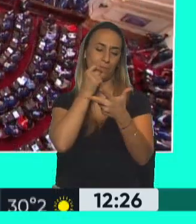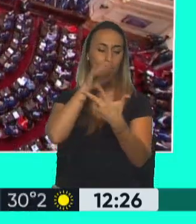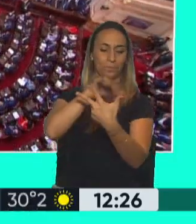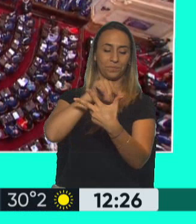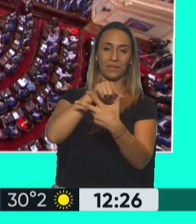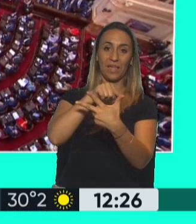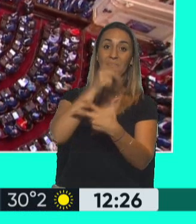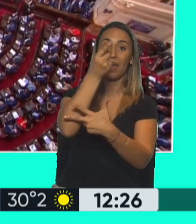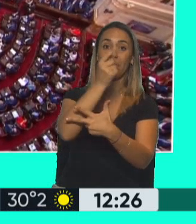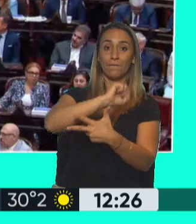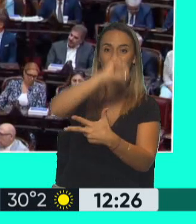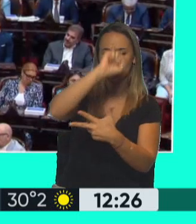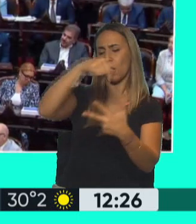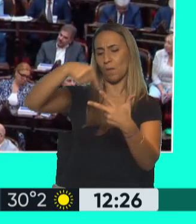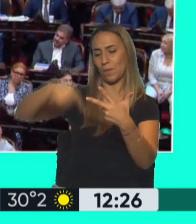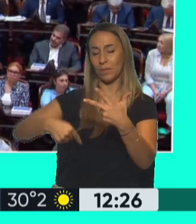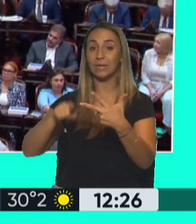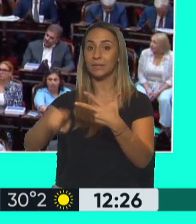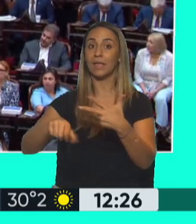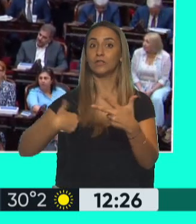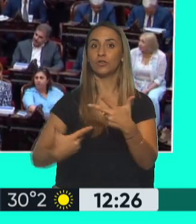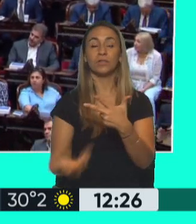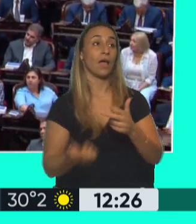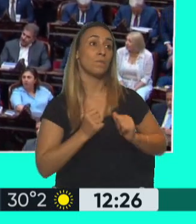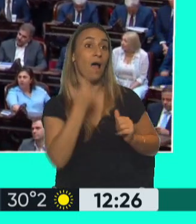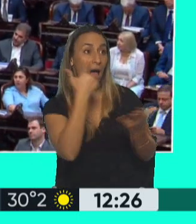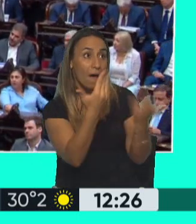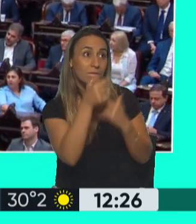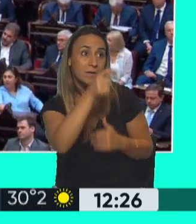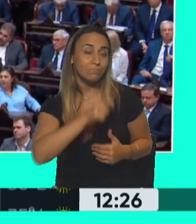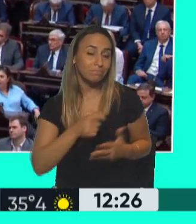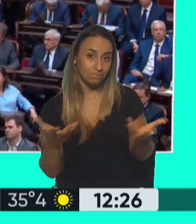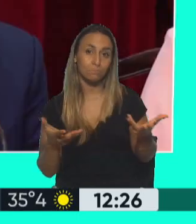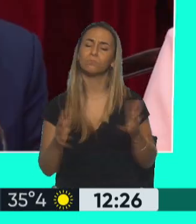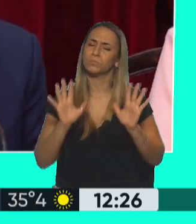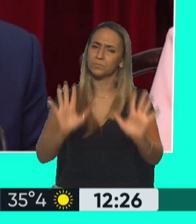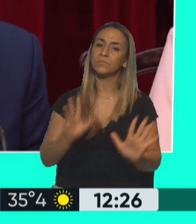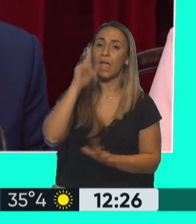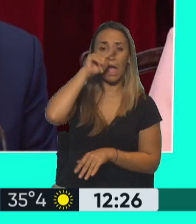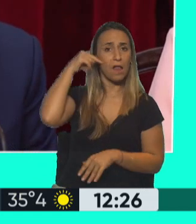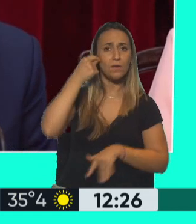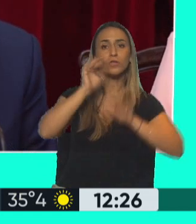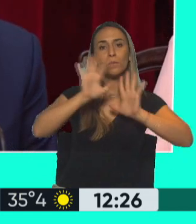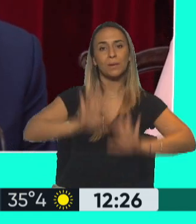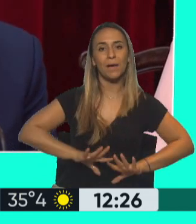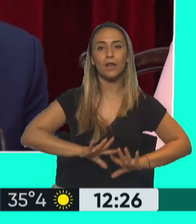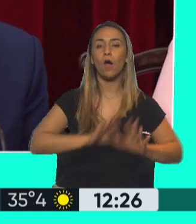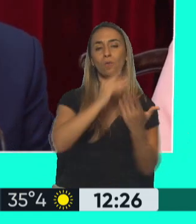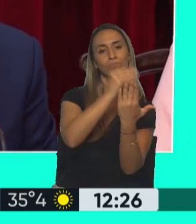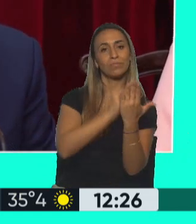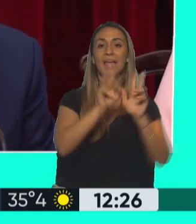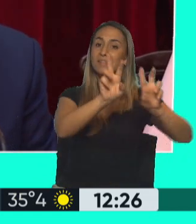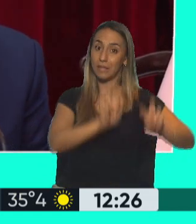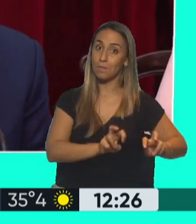inflación. Sí, tal cual. Pese a esas omisiones, creo que lo que él trajo es una buena agenda de lo que habían sido estos 3 años. La